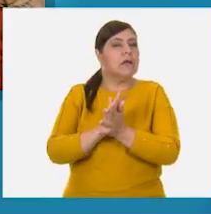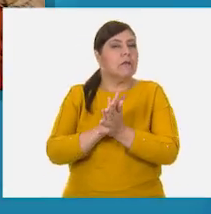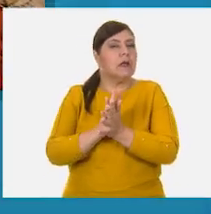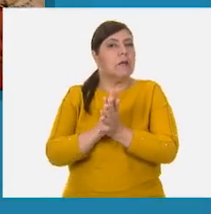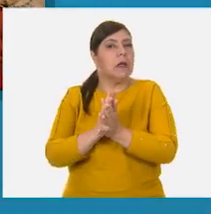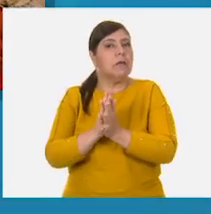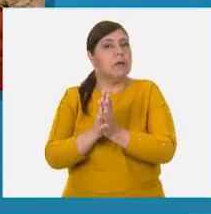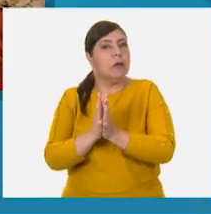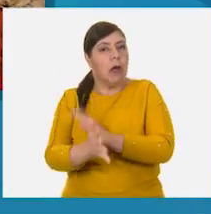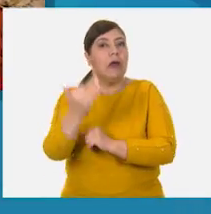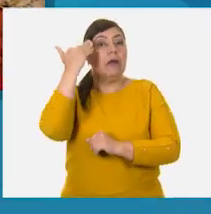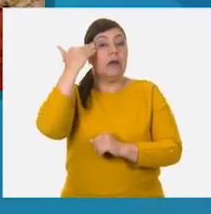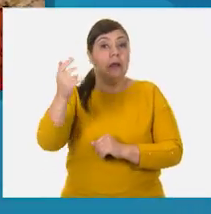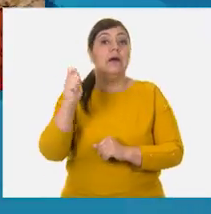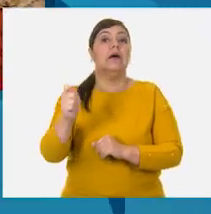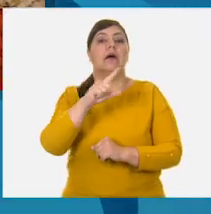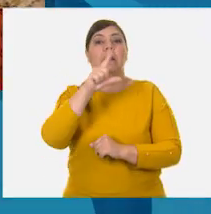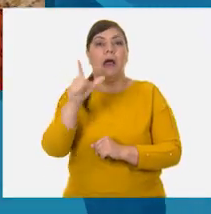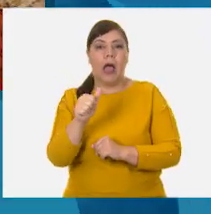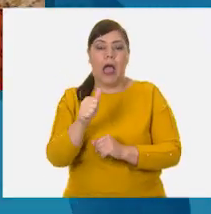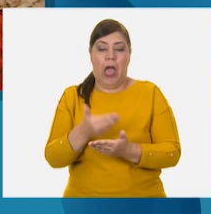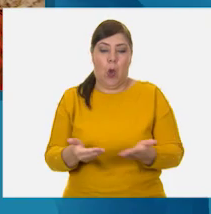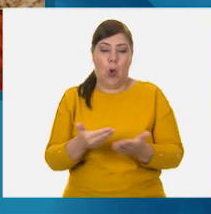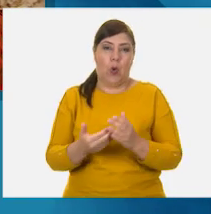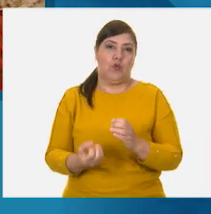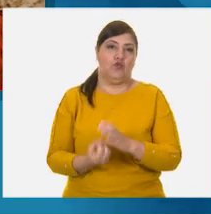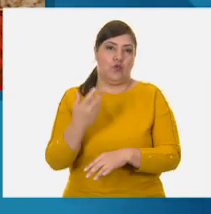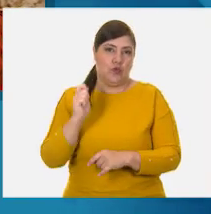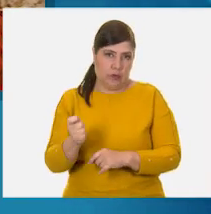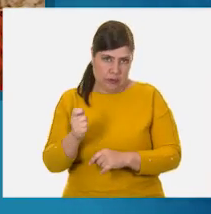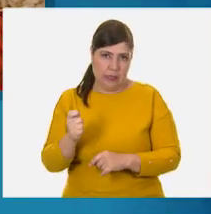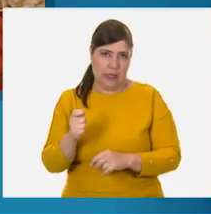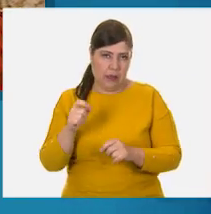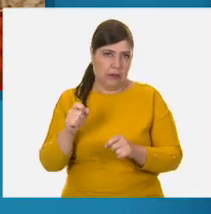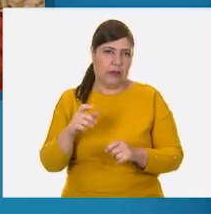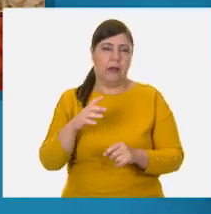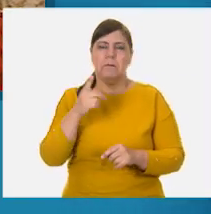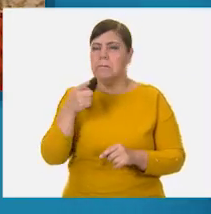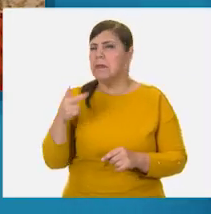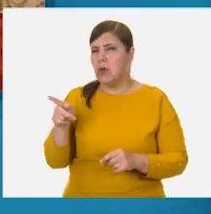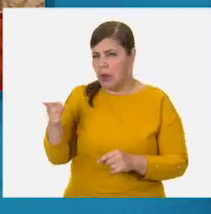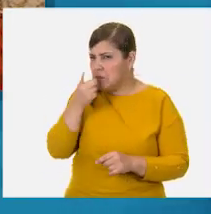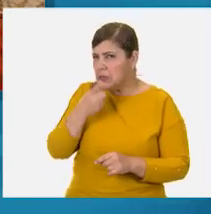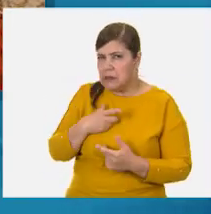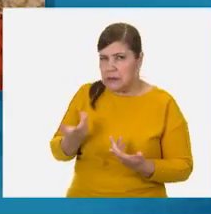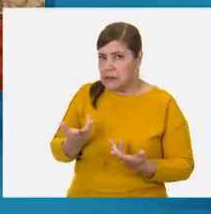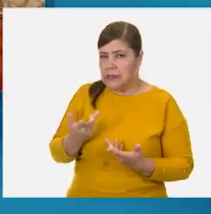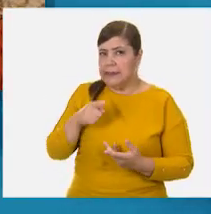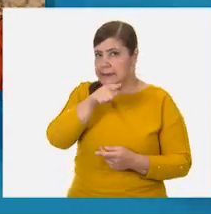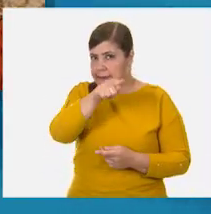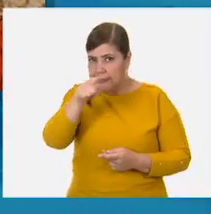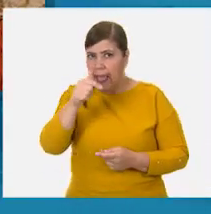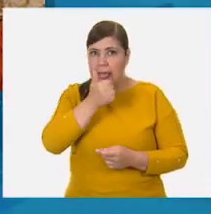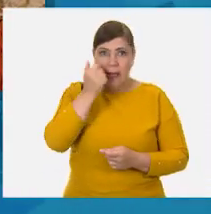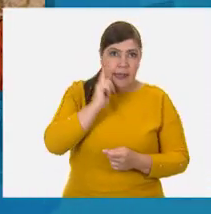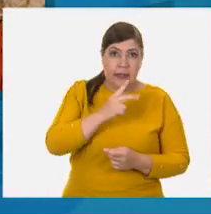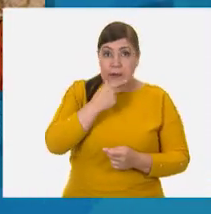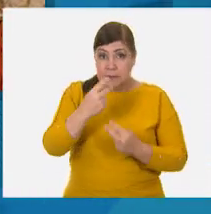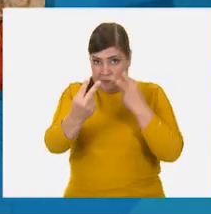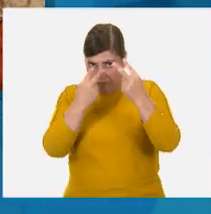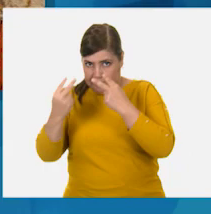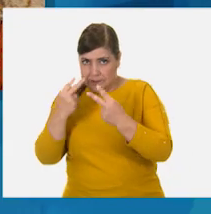tiempo, adaptándose al contexto actual. Pero dime tú, Jenny, y alumnas que nos ven desde